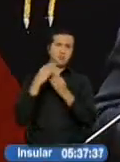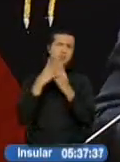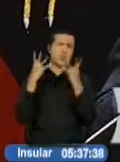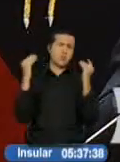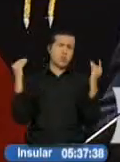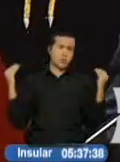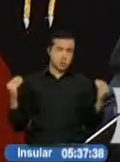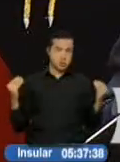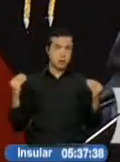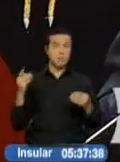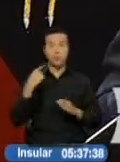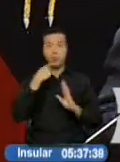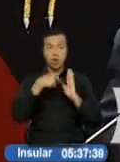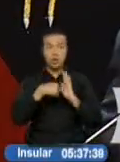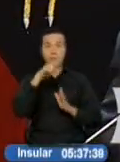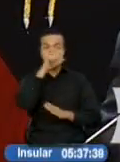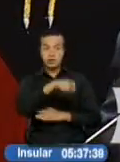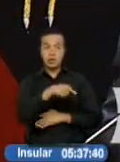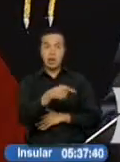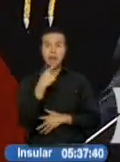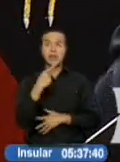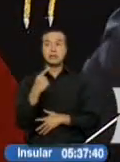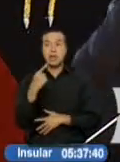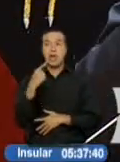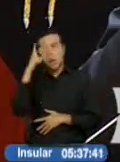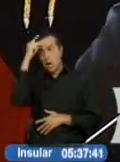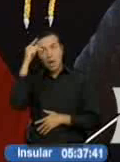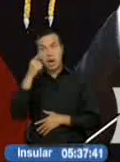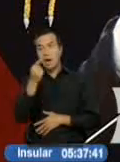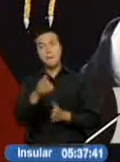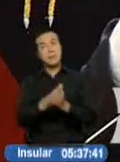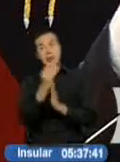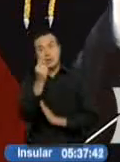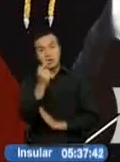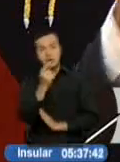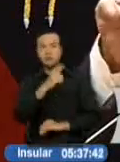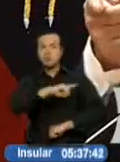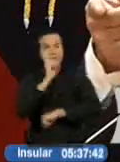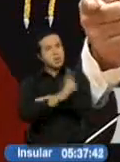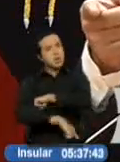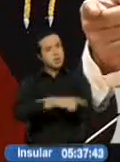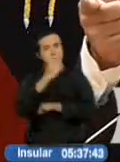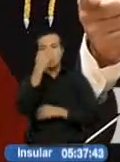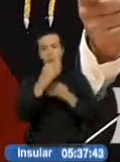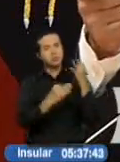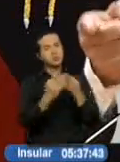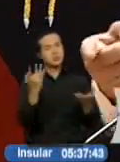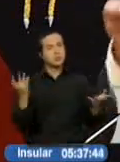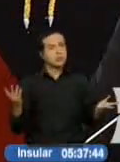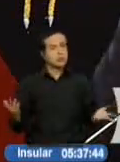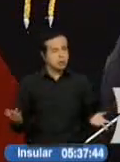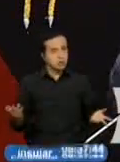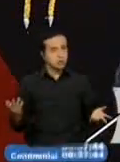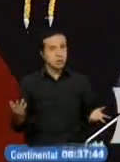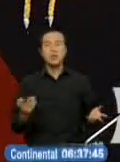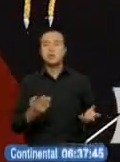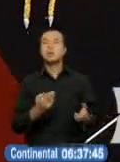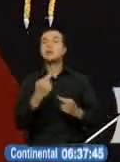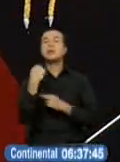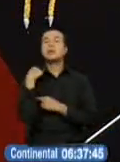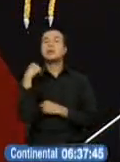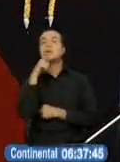ha tomado mi nombre en beneficio propio, tendrá que responder ante la justicia. Y le corresponde a